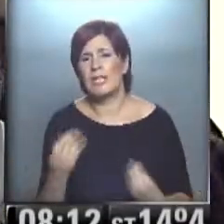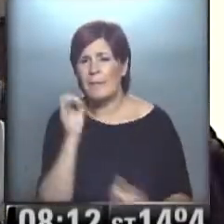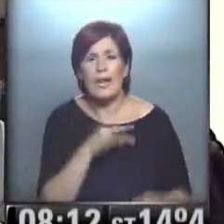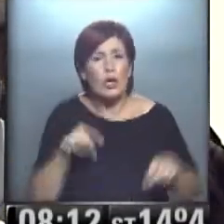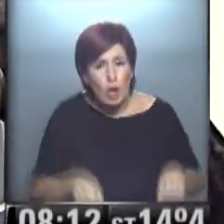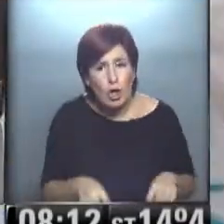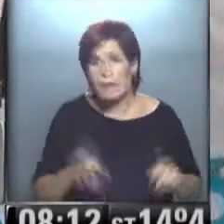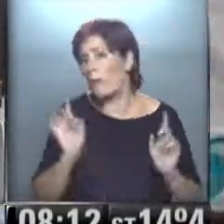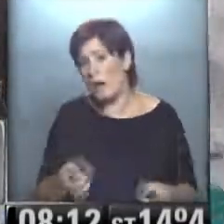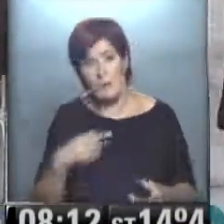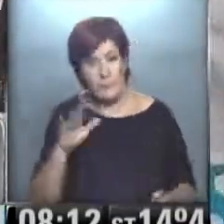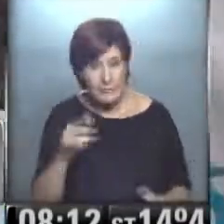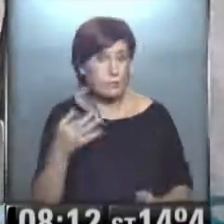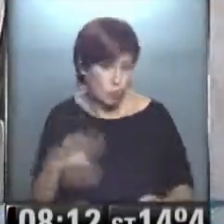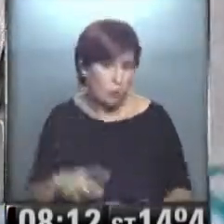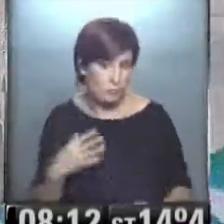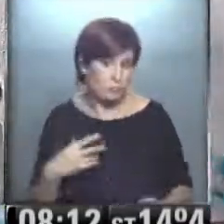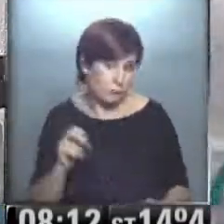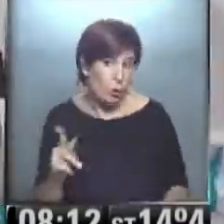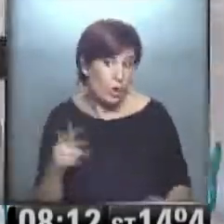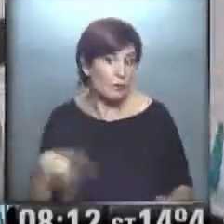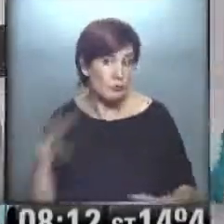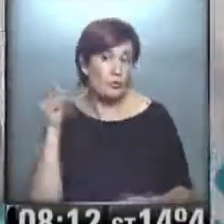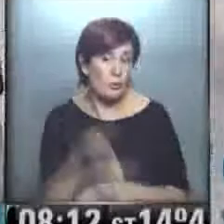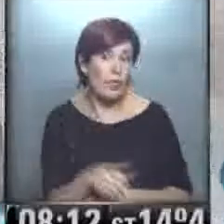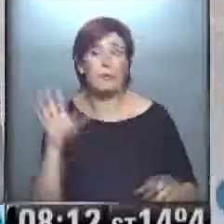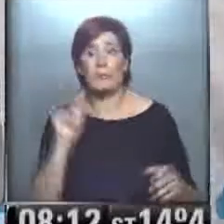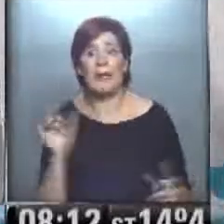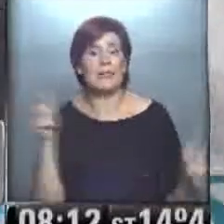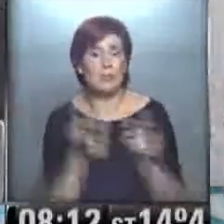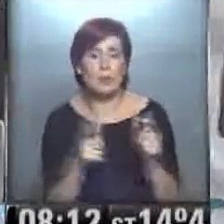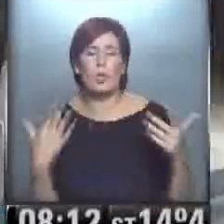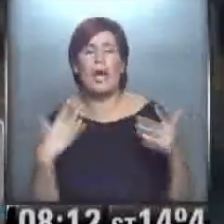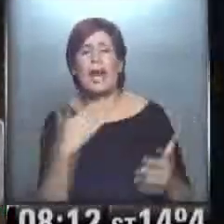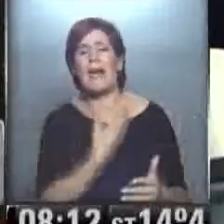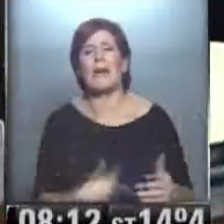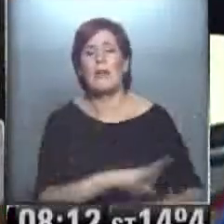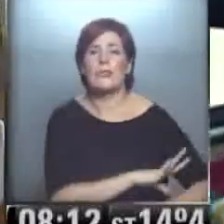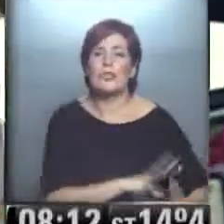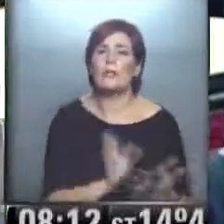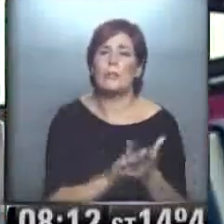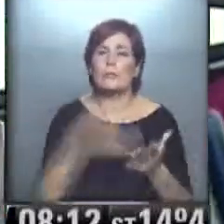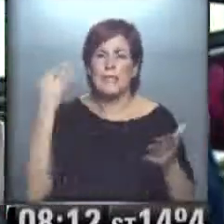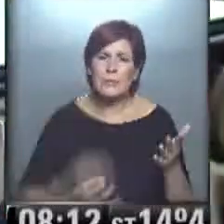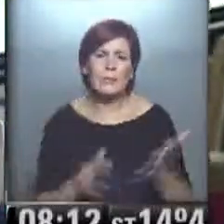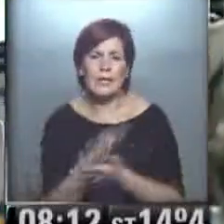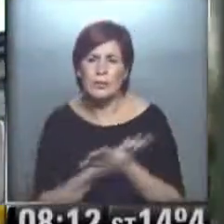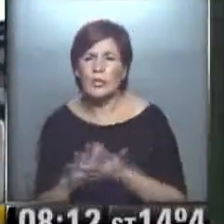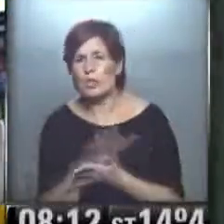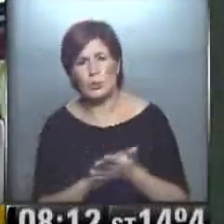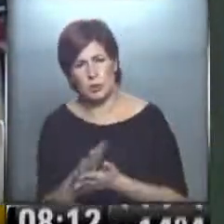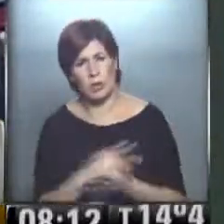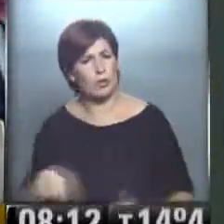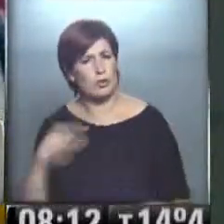concurrir el día martes y esperamos los docentes la comunidad educativa que haya una buena propuesta para resolver el tema del conflicto nosotros